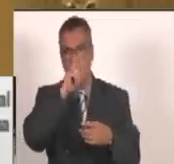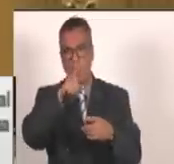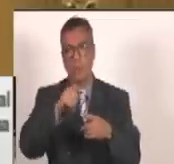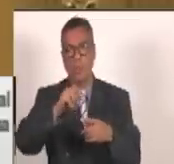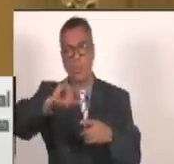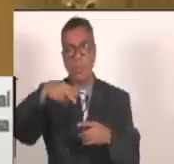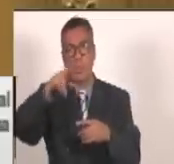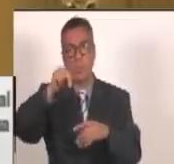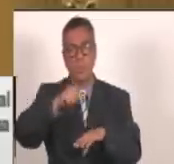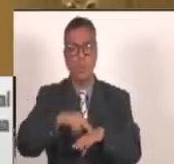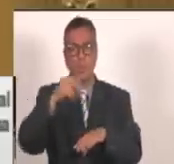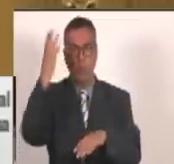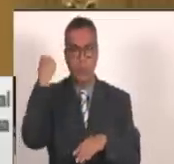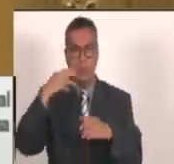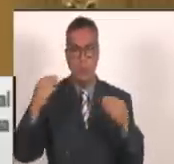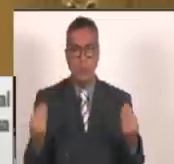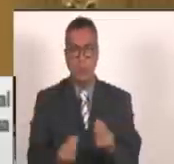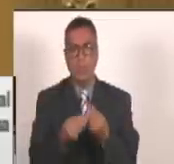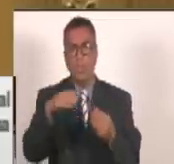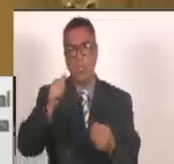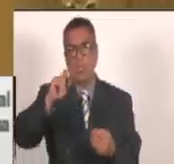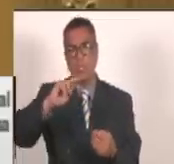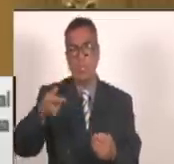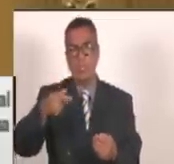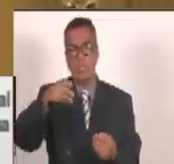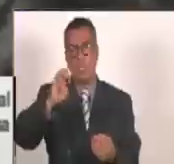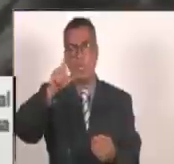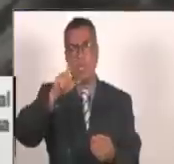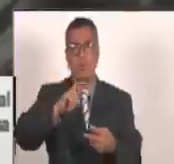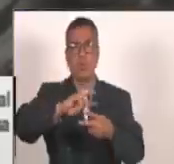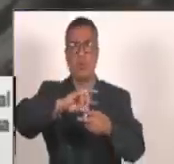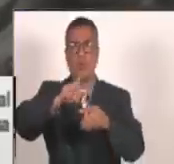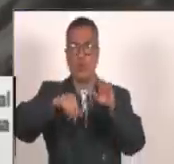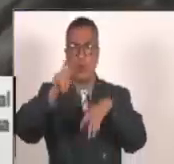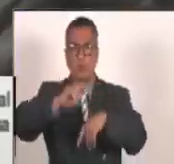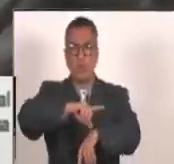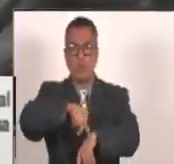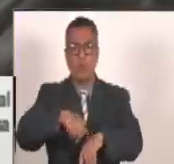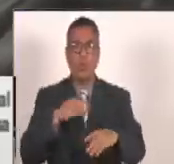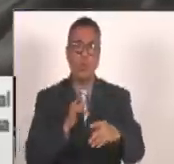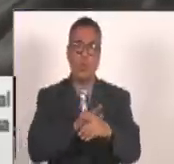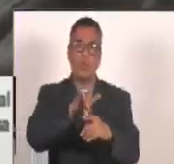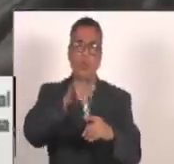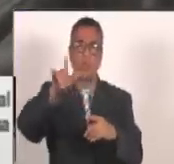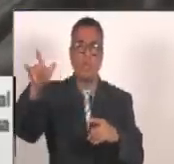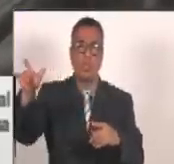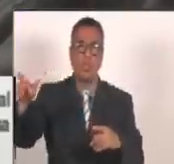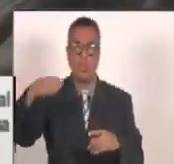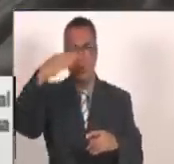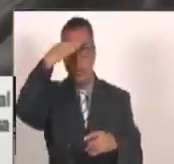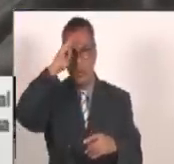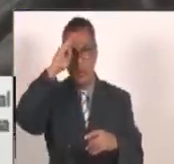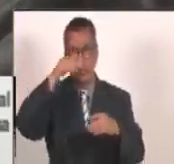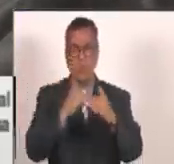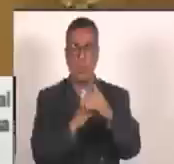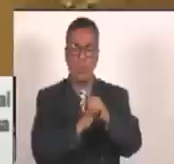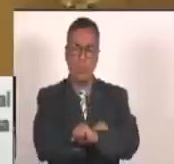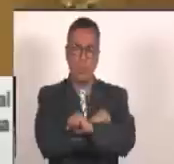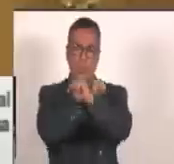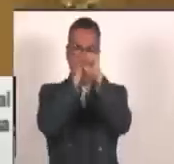medio, en junio del año pasado, con el presidente de Argelia. Y luego 12 horas y media hasta La Habana. Ahí en La Habana llegamos